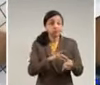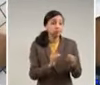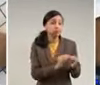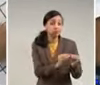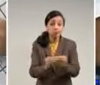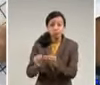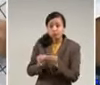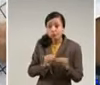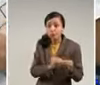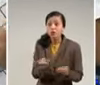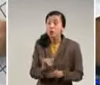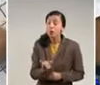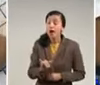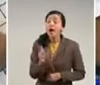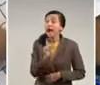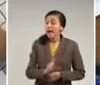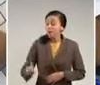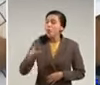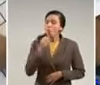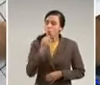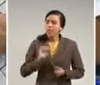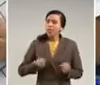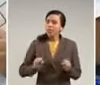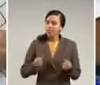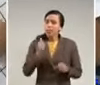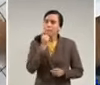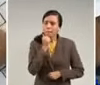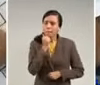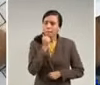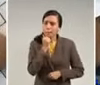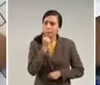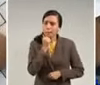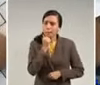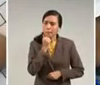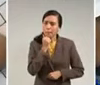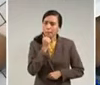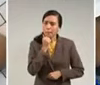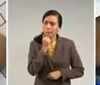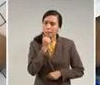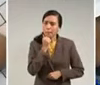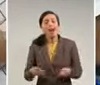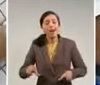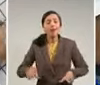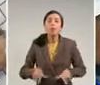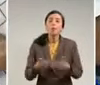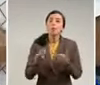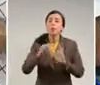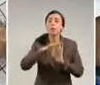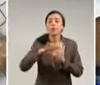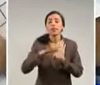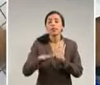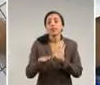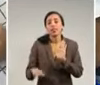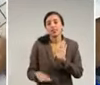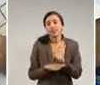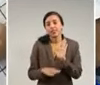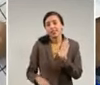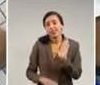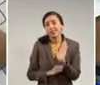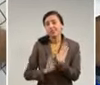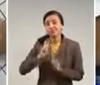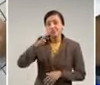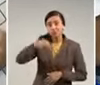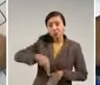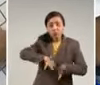Camagüey logra mayor control de la enfermedad y esto se debe fundamentalmente al cumplimiento de las medidas y los protocolos del Ministerio de Salud